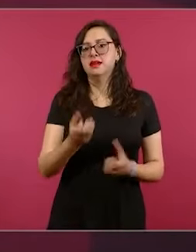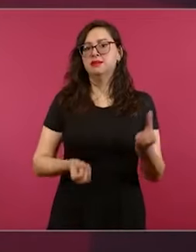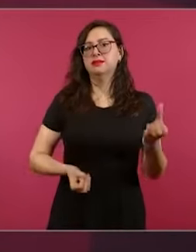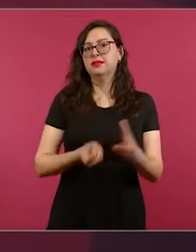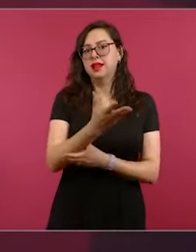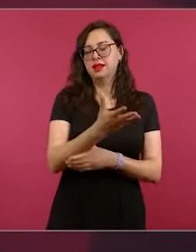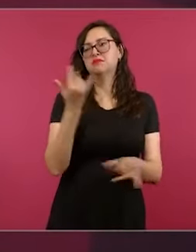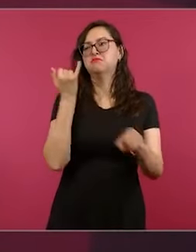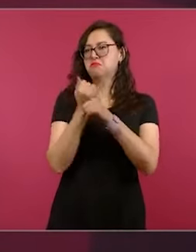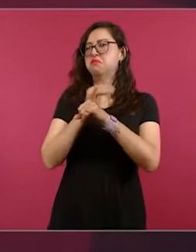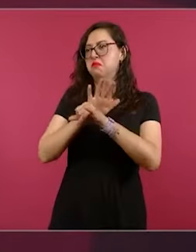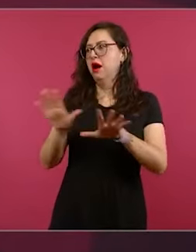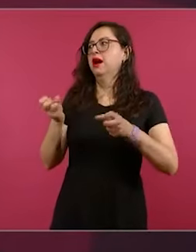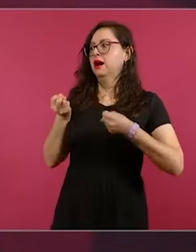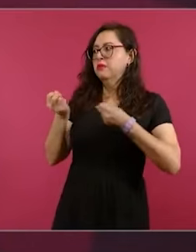en todos los casos,